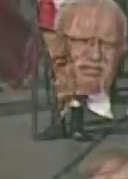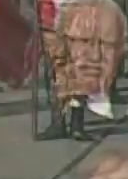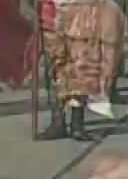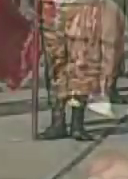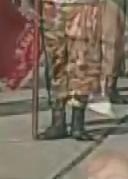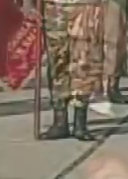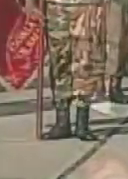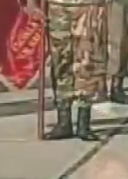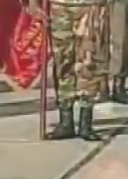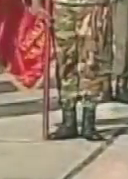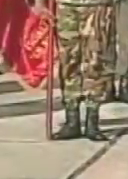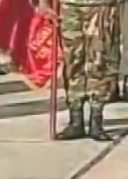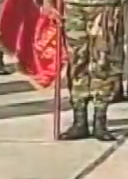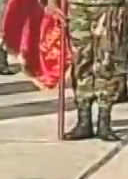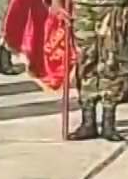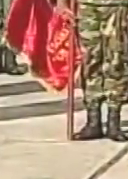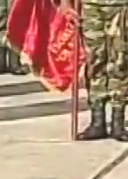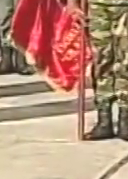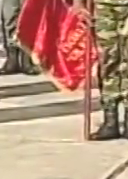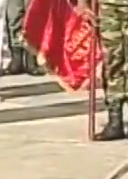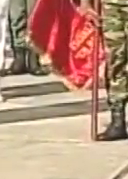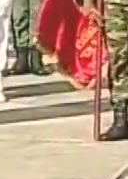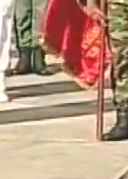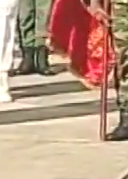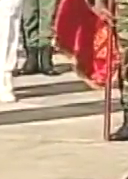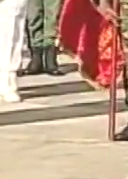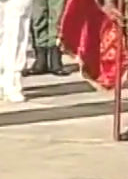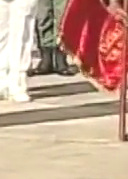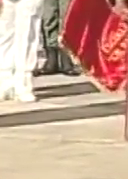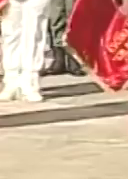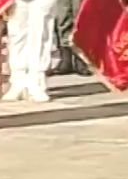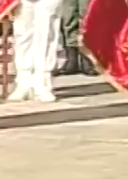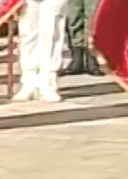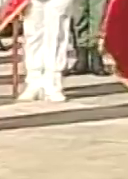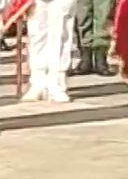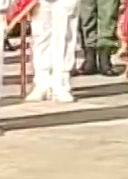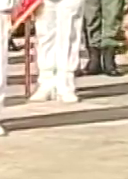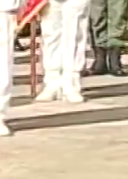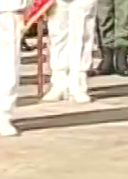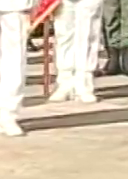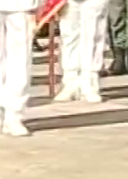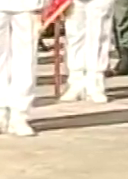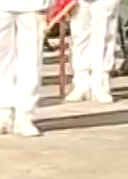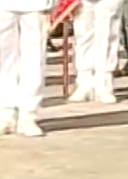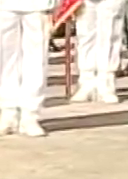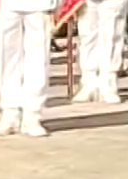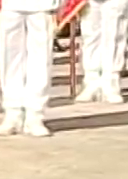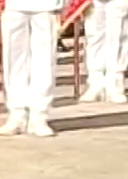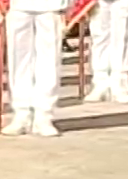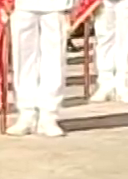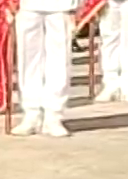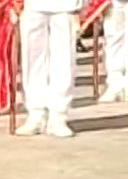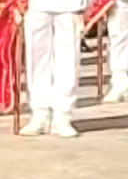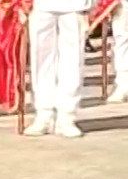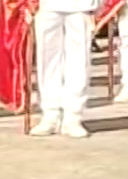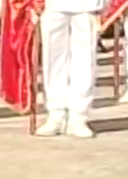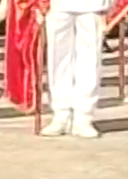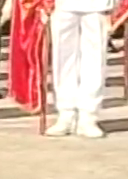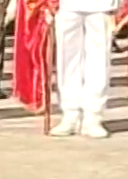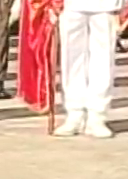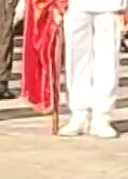obrero, lo primero que tengo que decirles a ustedes en este acto maravilloso